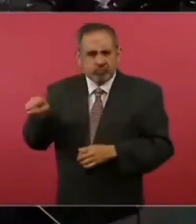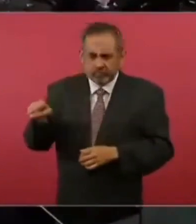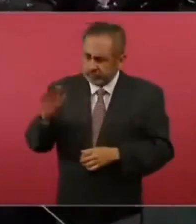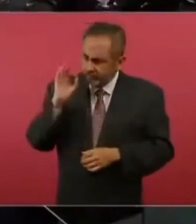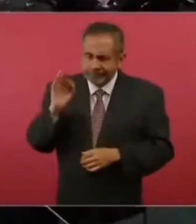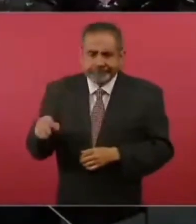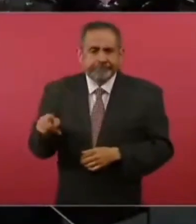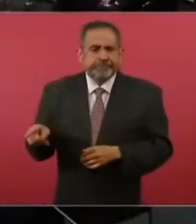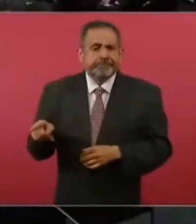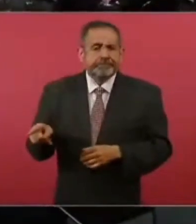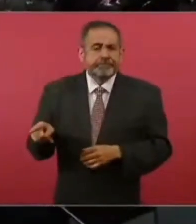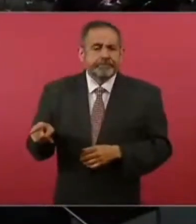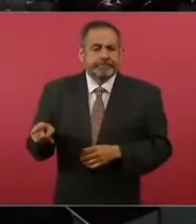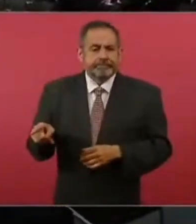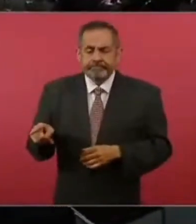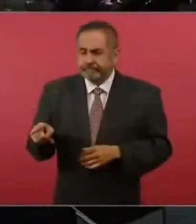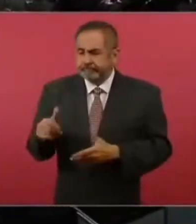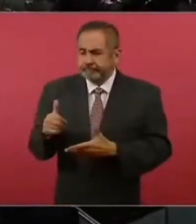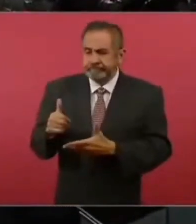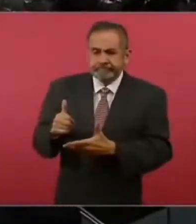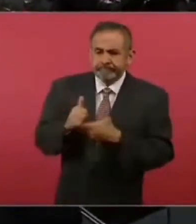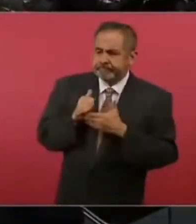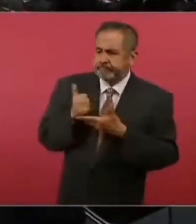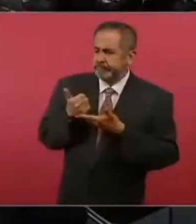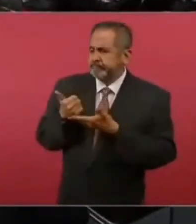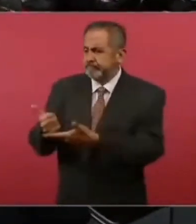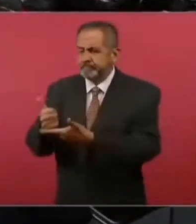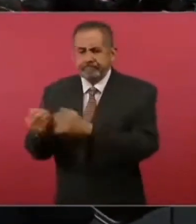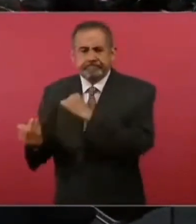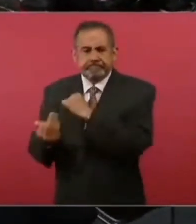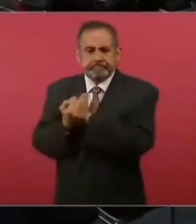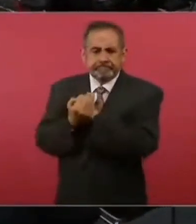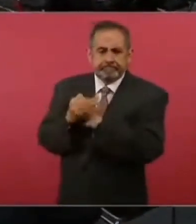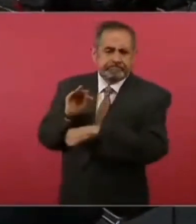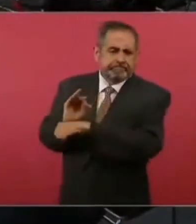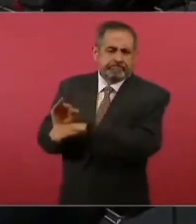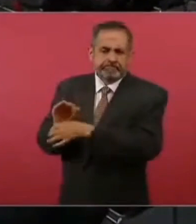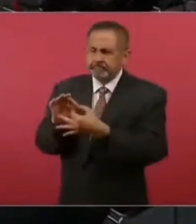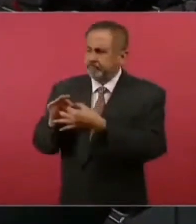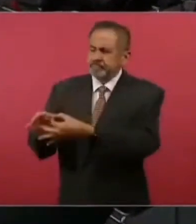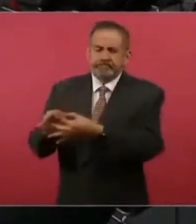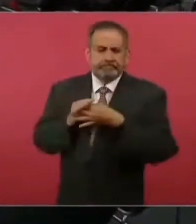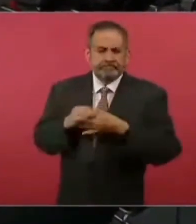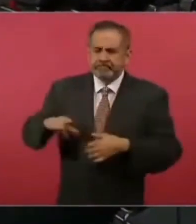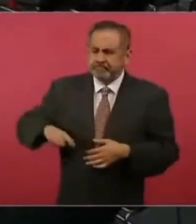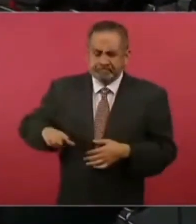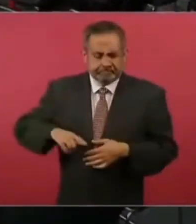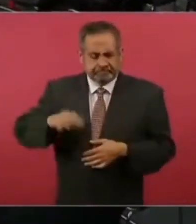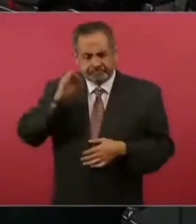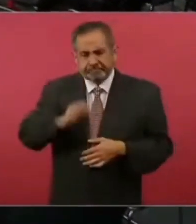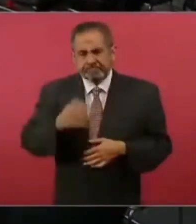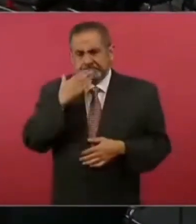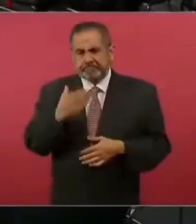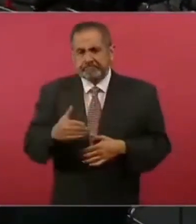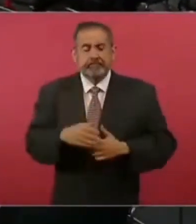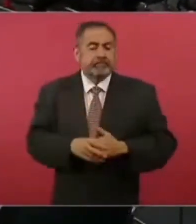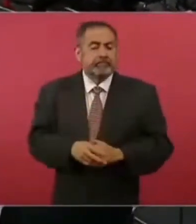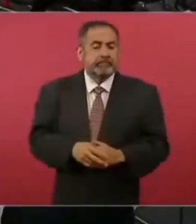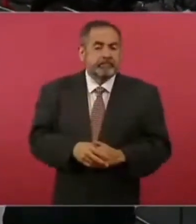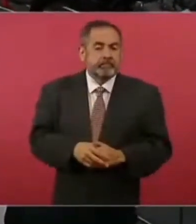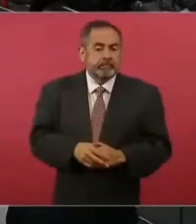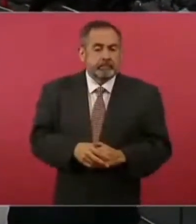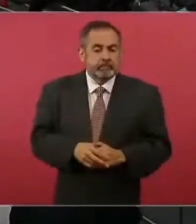hay ayuda mutua entre nuestros pueblos, nuestros gobiernos, en el